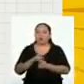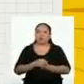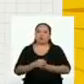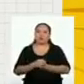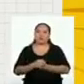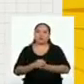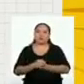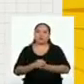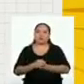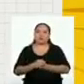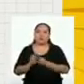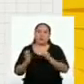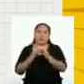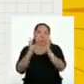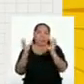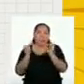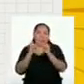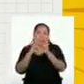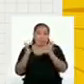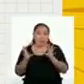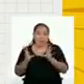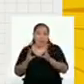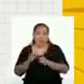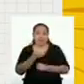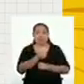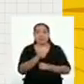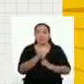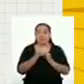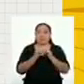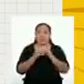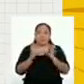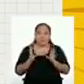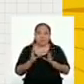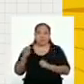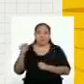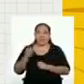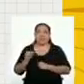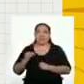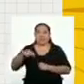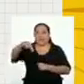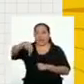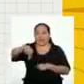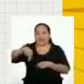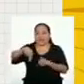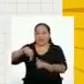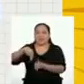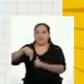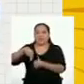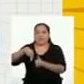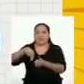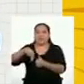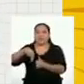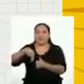La cantidad de días que vamos a ahorrar es 10. Y viene a ser el número de términos.